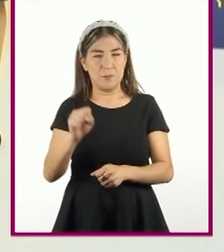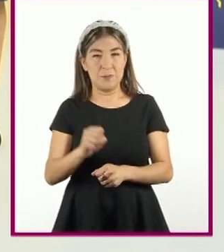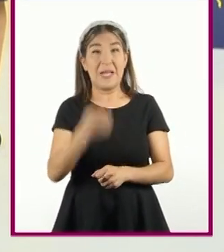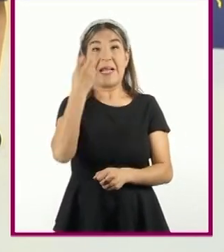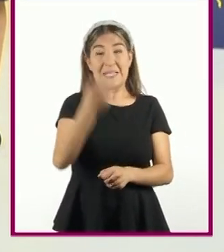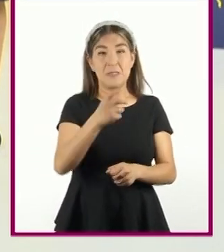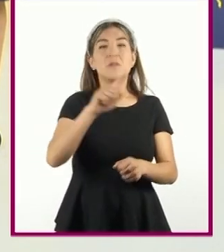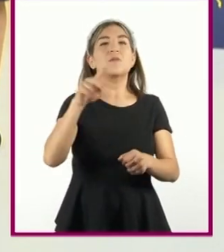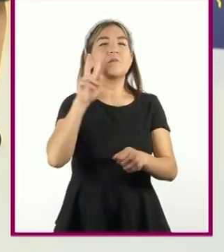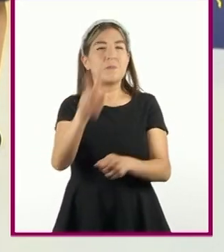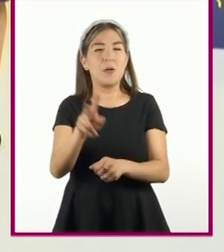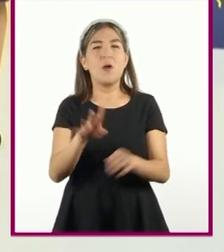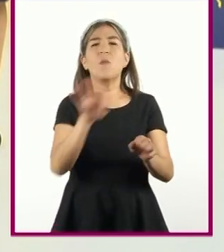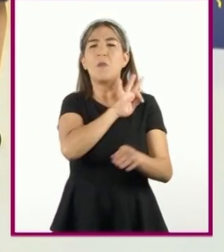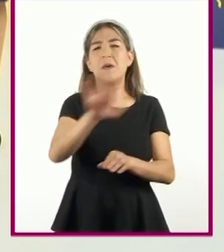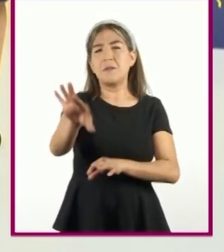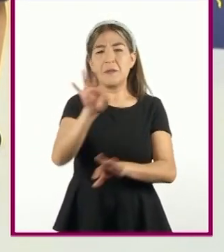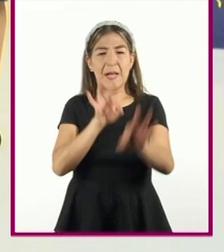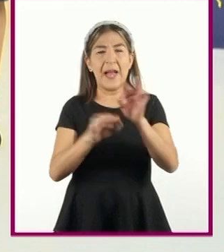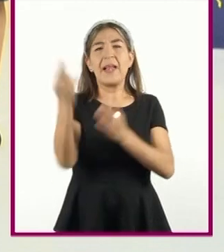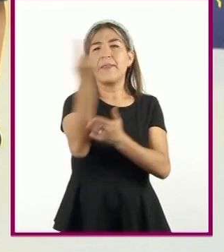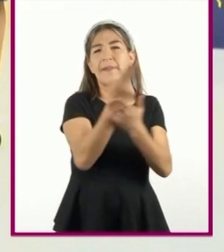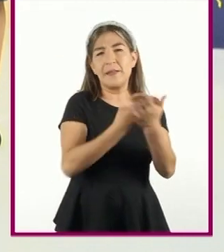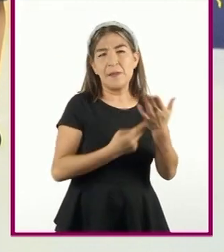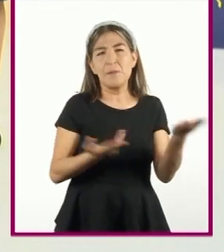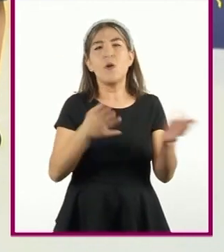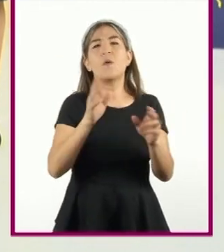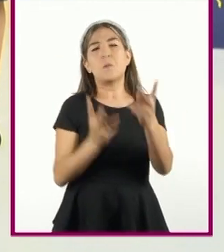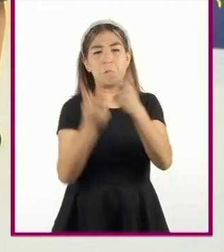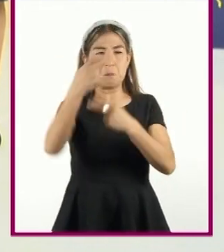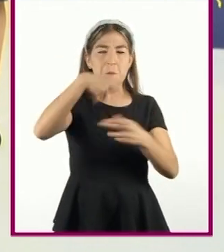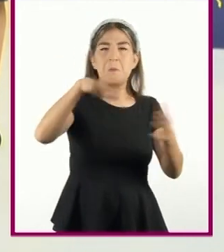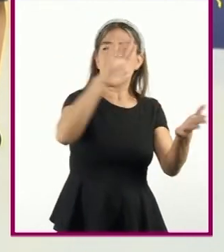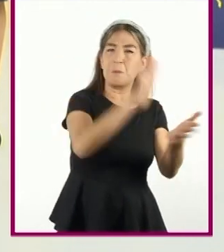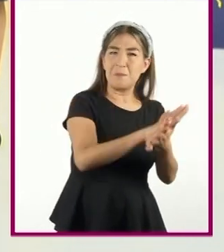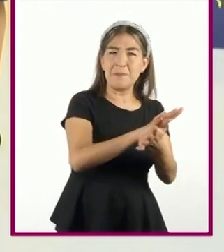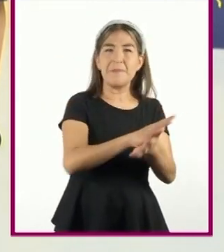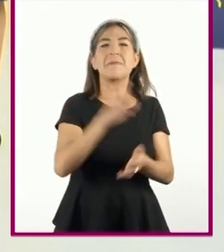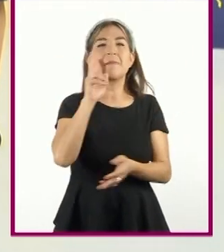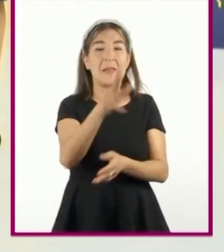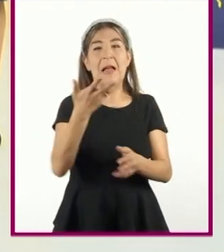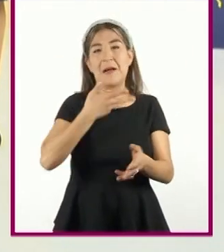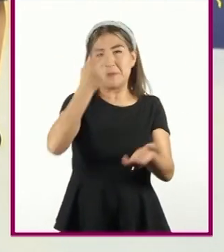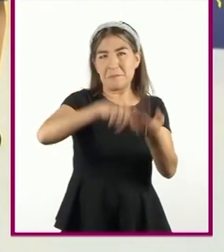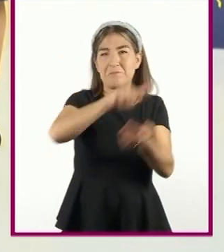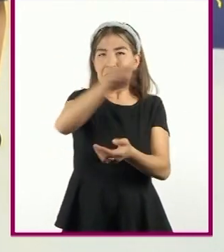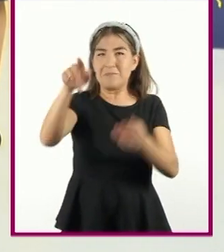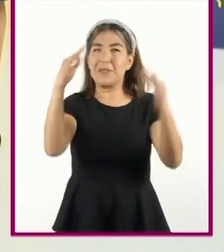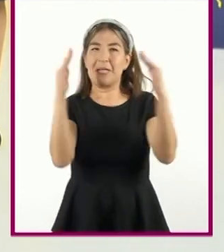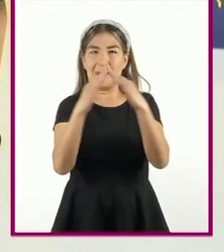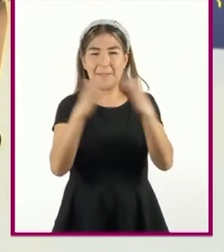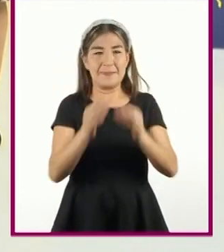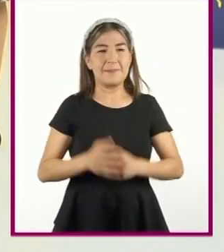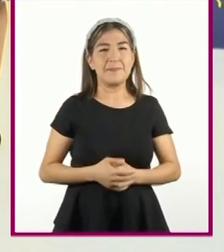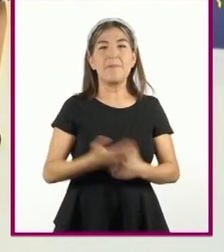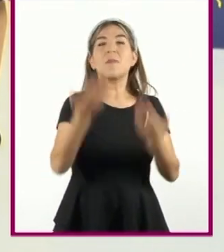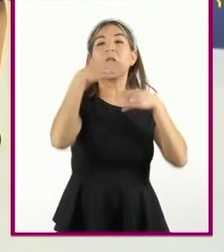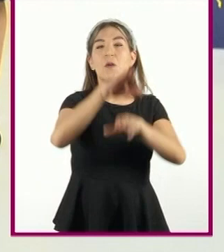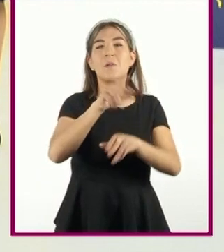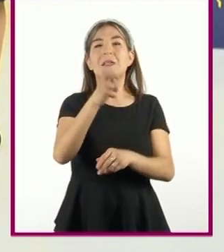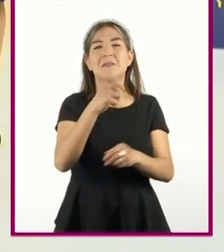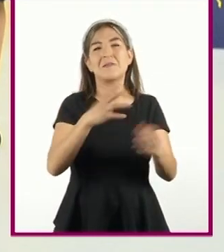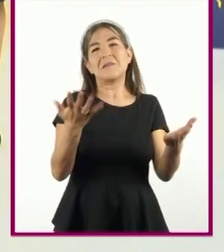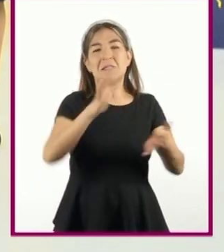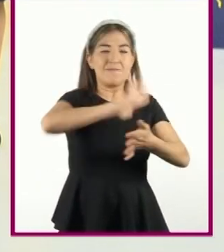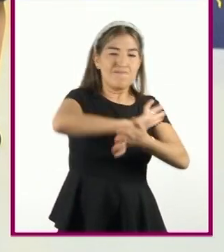él pueden agregar dibujos o recortes que tengan disponibles en casa sobre la